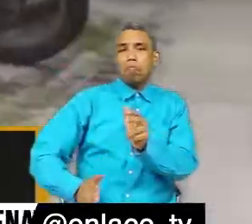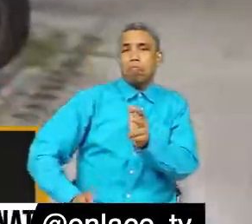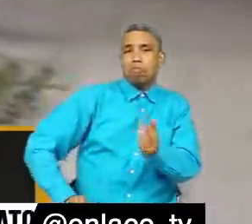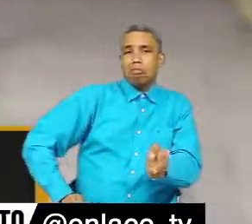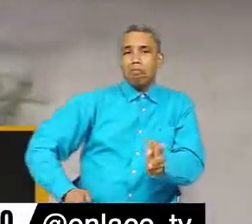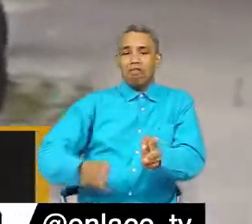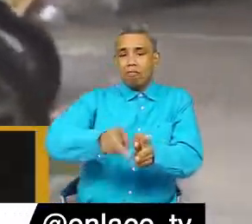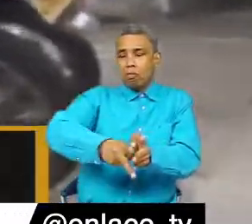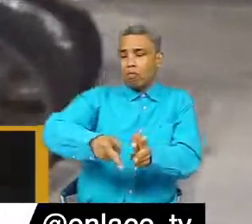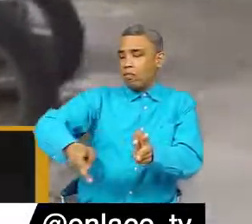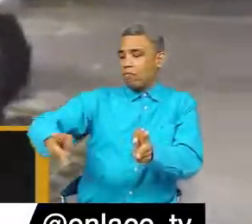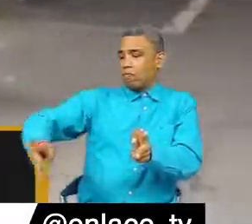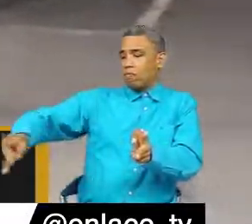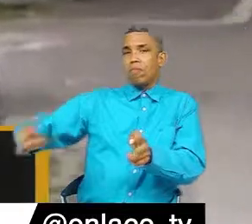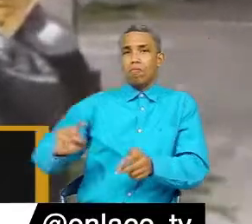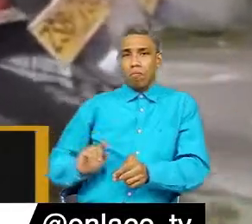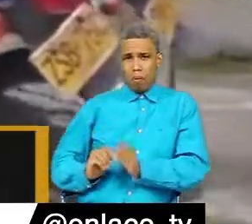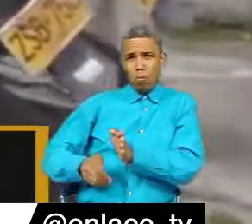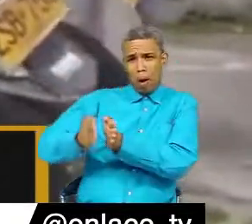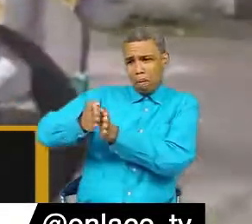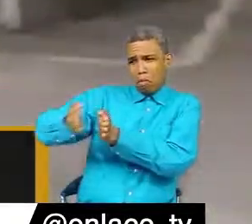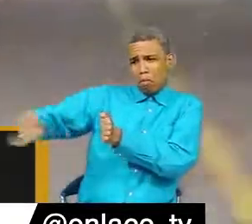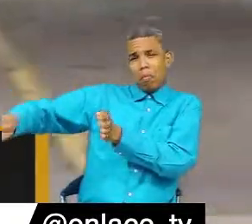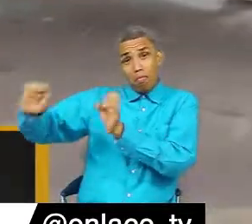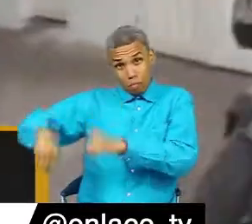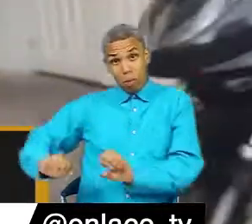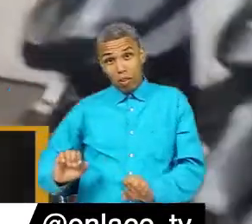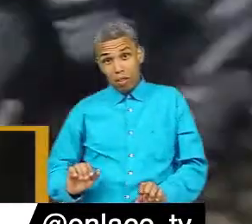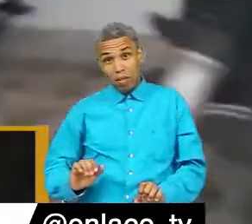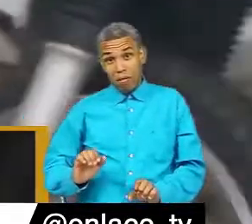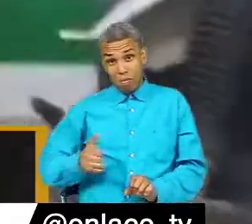zona del andén, zona peatonal,